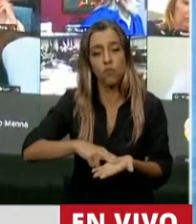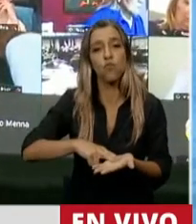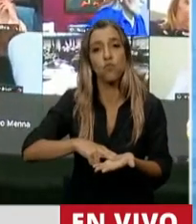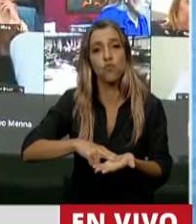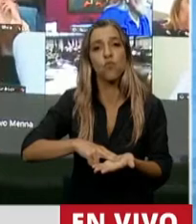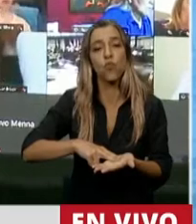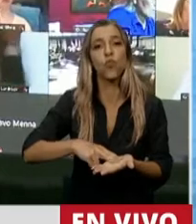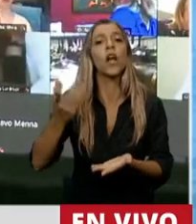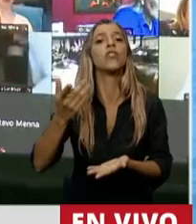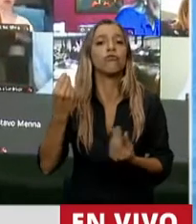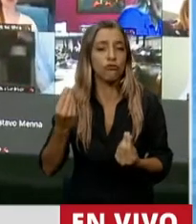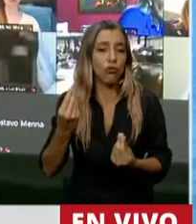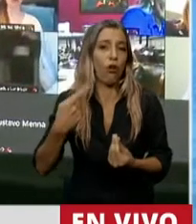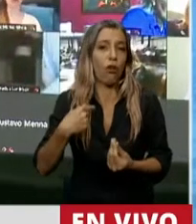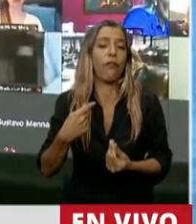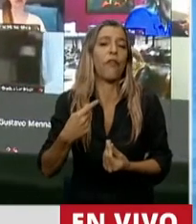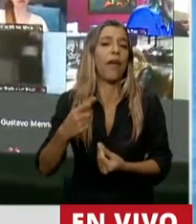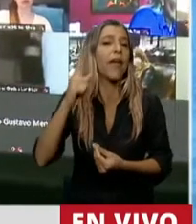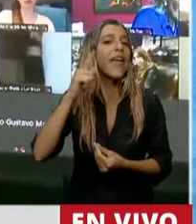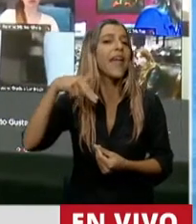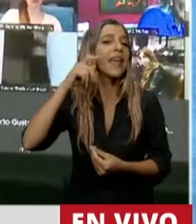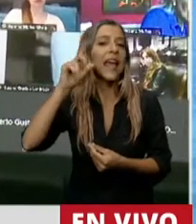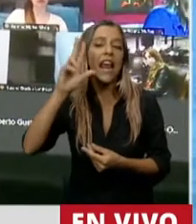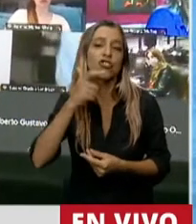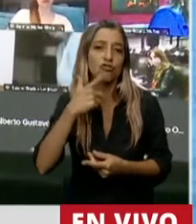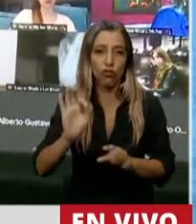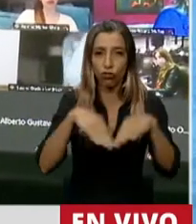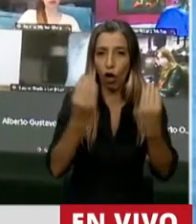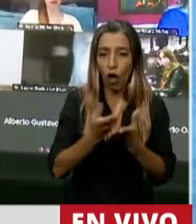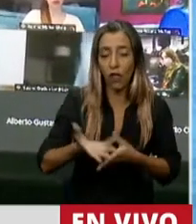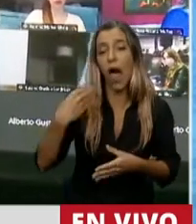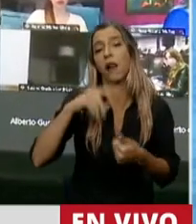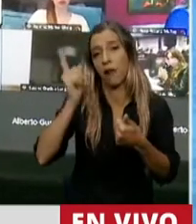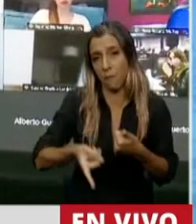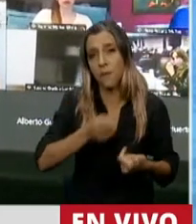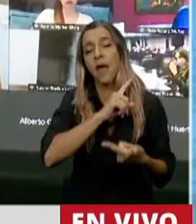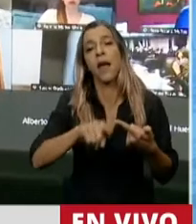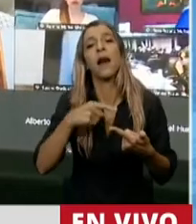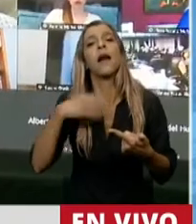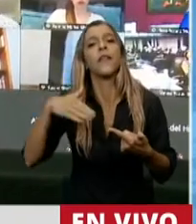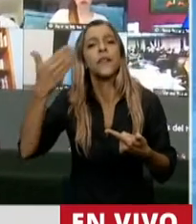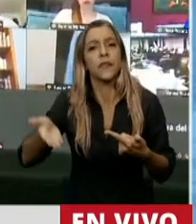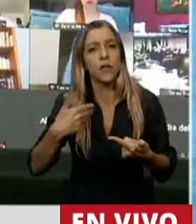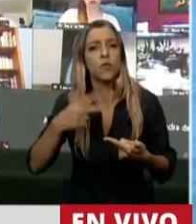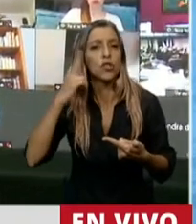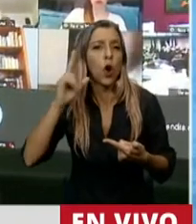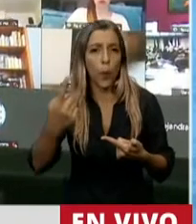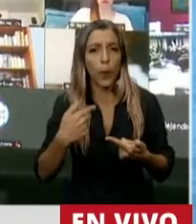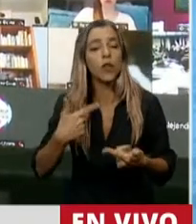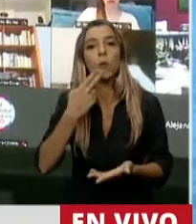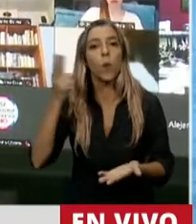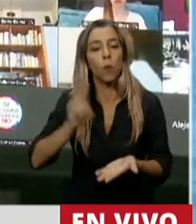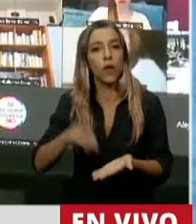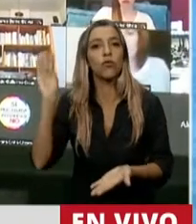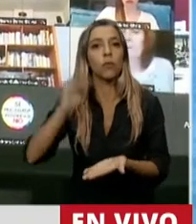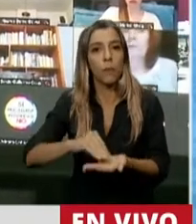impuesto a los ingresos brutos. En plena hiperinflación, en el 91 creamos un impuesto bajo premisas muy parecidas a las